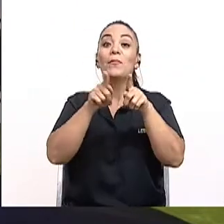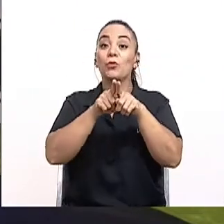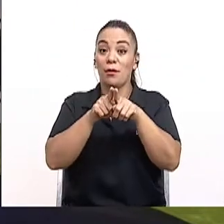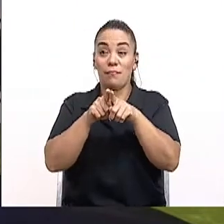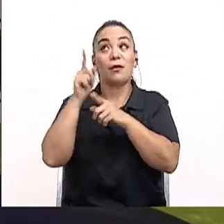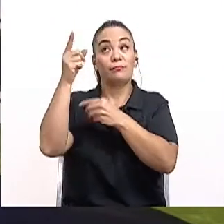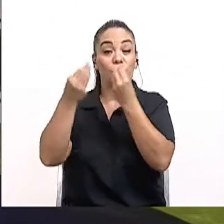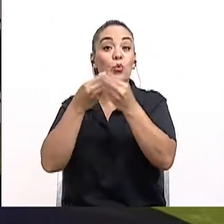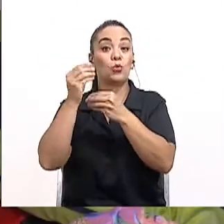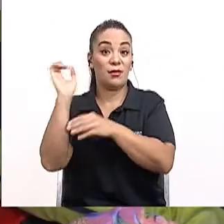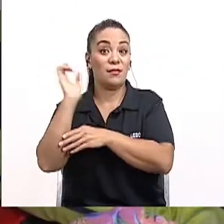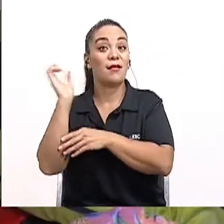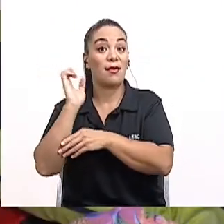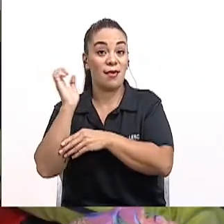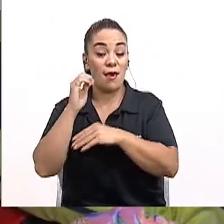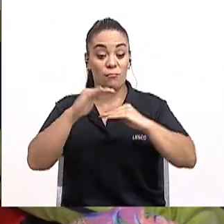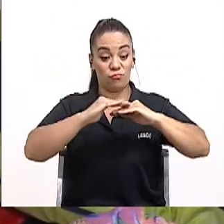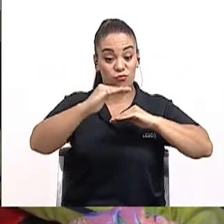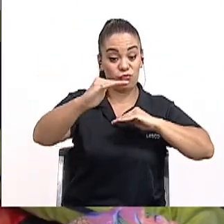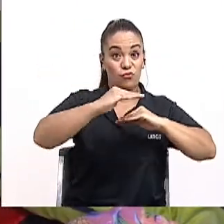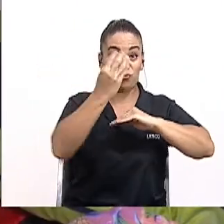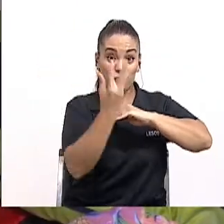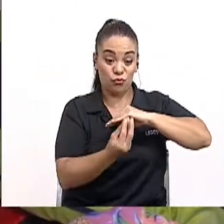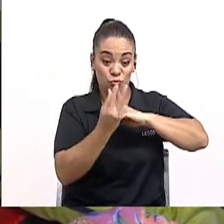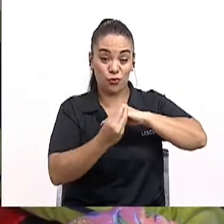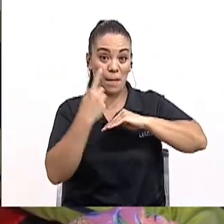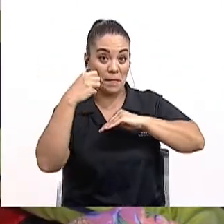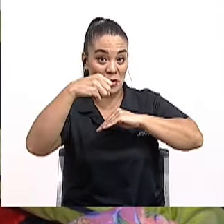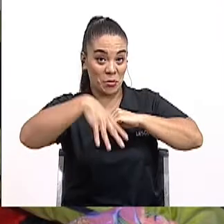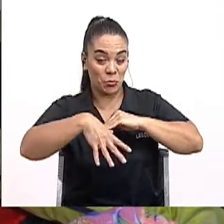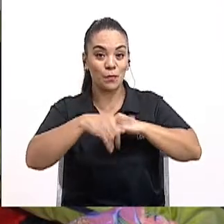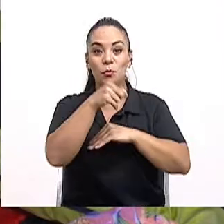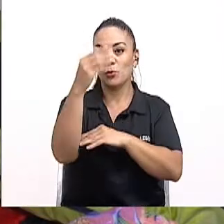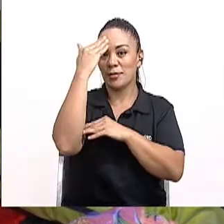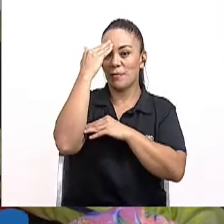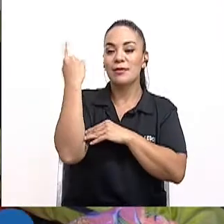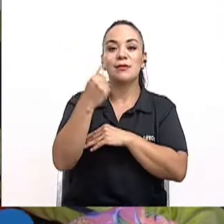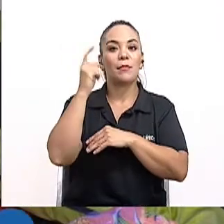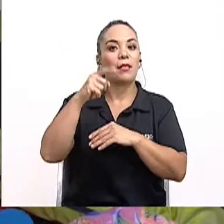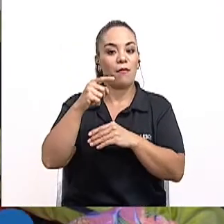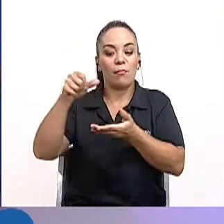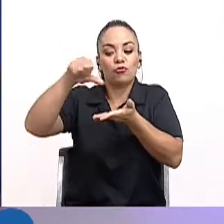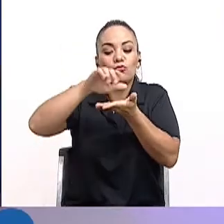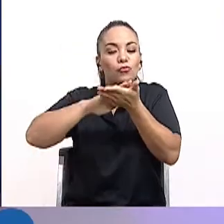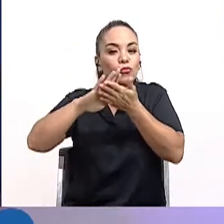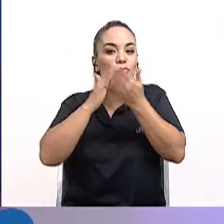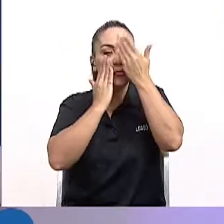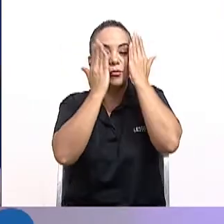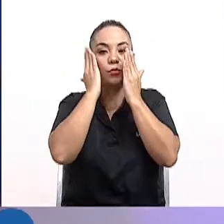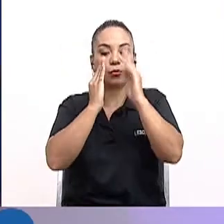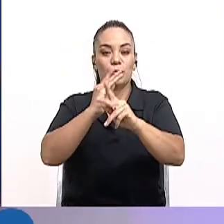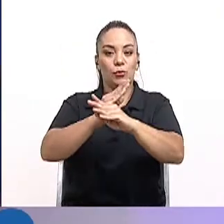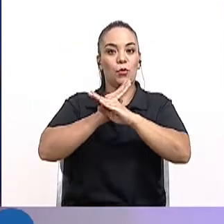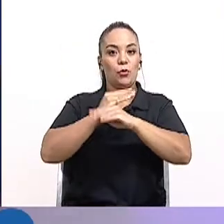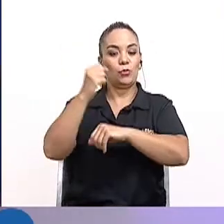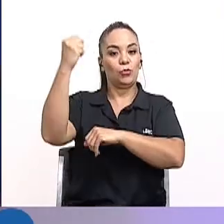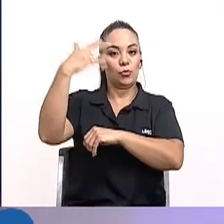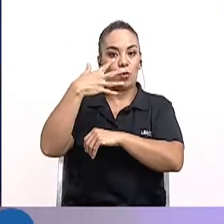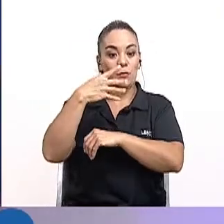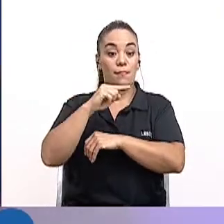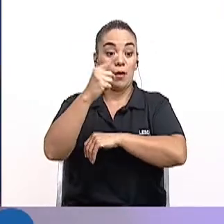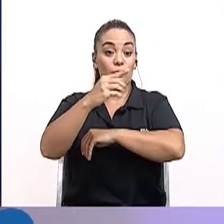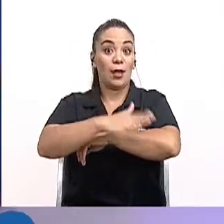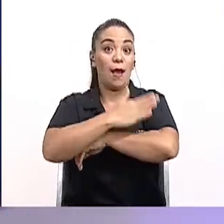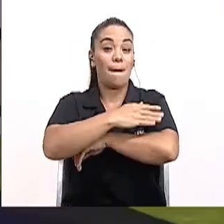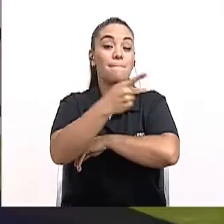energía con los paneles solares. Así que ya saben, siempre tenemos que ponernos bloqueador de sol si vamos a salir a la playa o vamos a ir a la